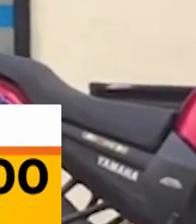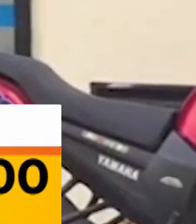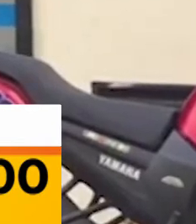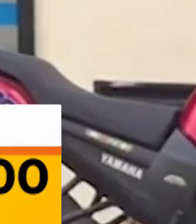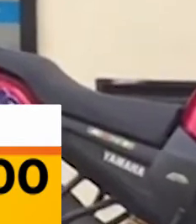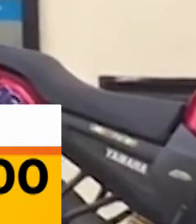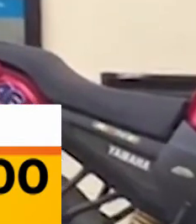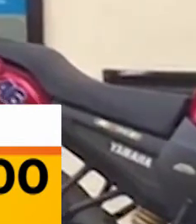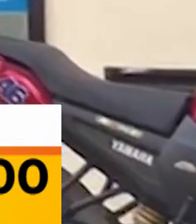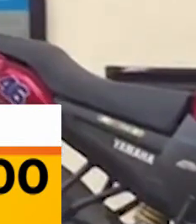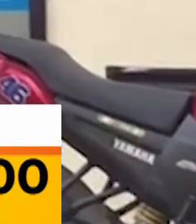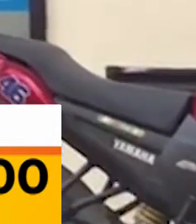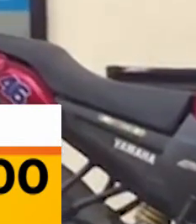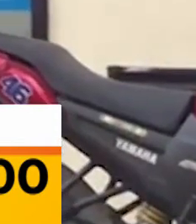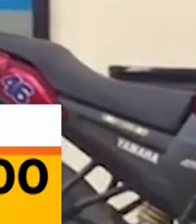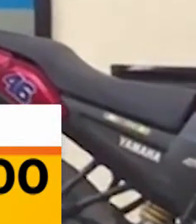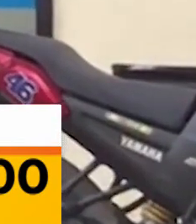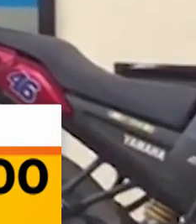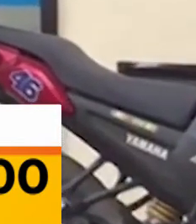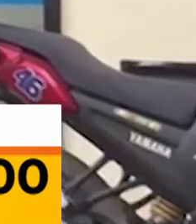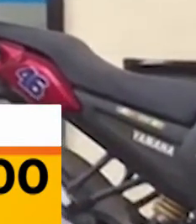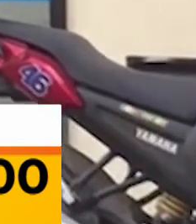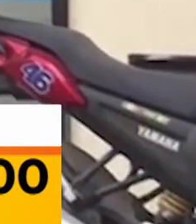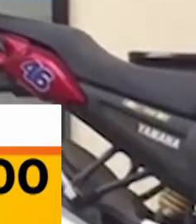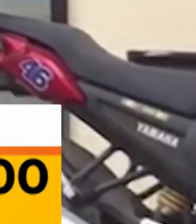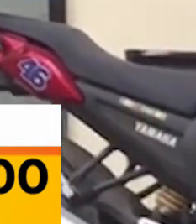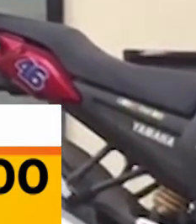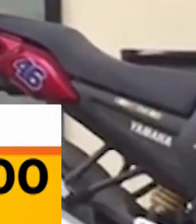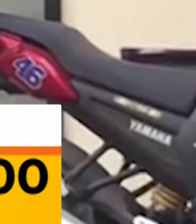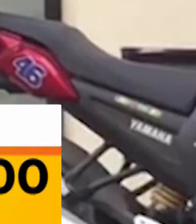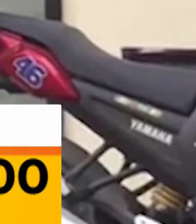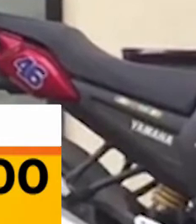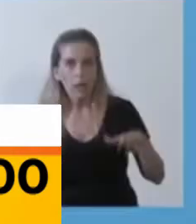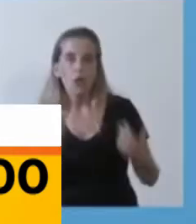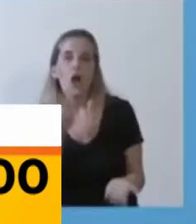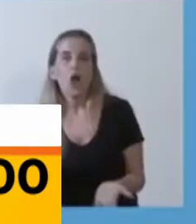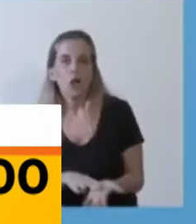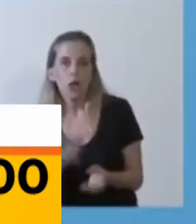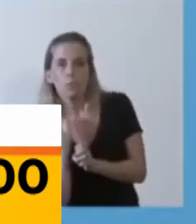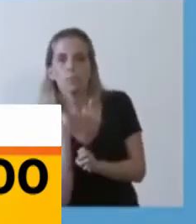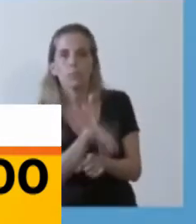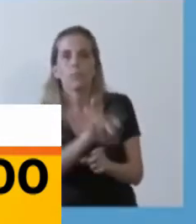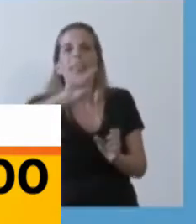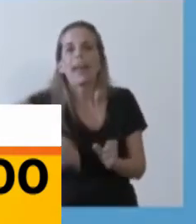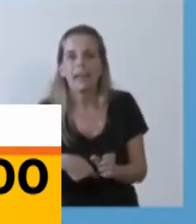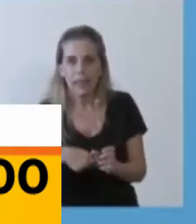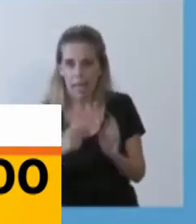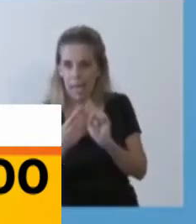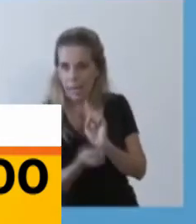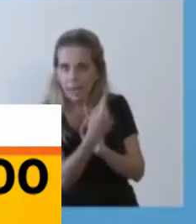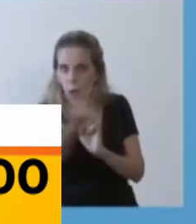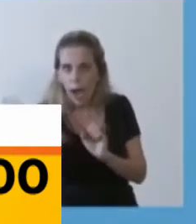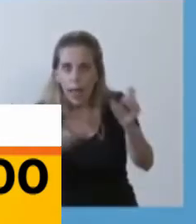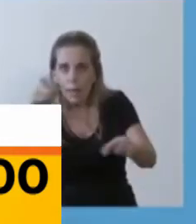y actualizar los domicilios, de modo tal que el correo va a entregar la tarjeta directamente en los hogares, en